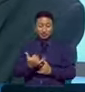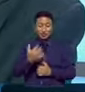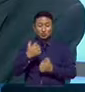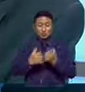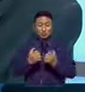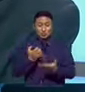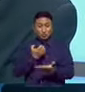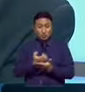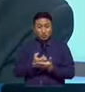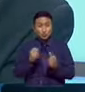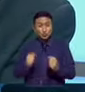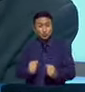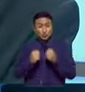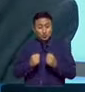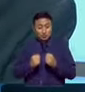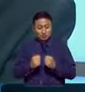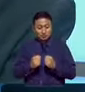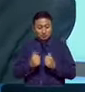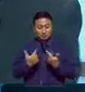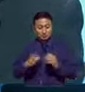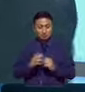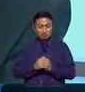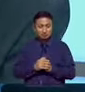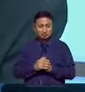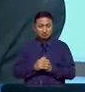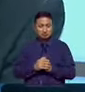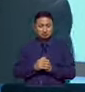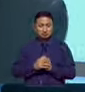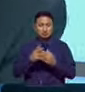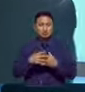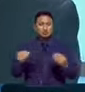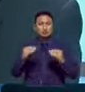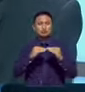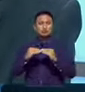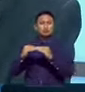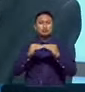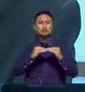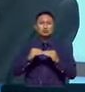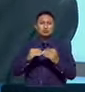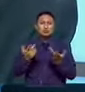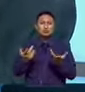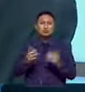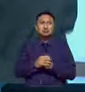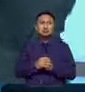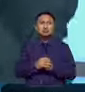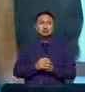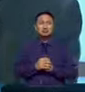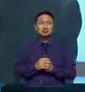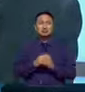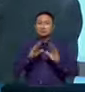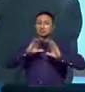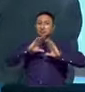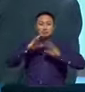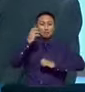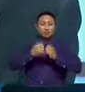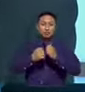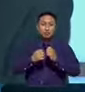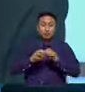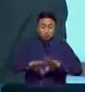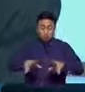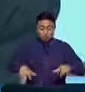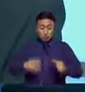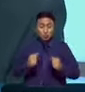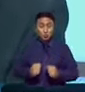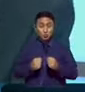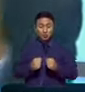económica, instituciones democráticas, yo diría, muy pero muy afectadas, un problema de corrupción muy grave, y